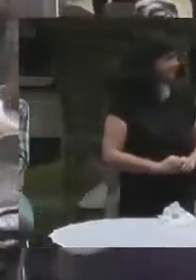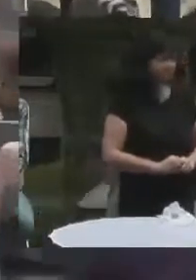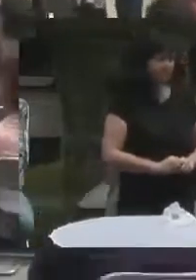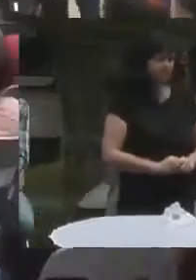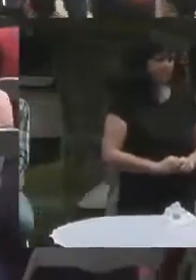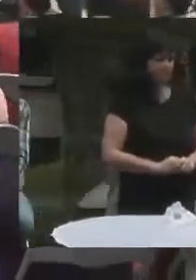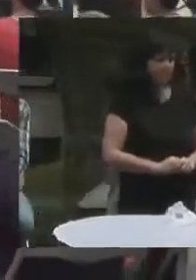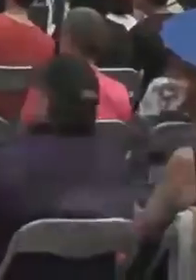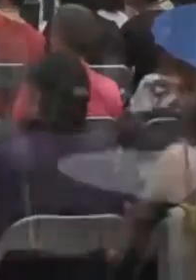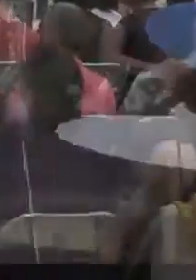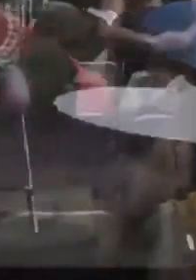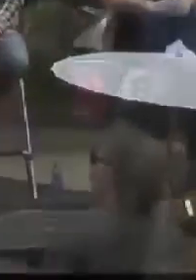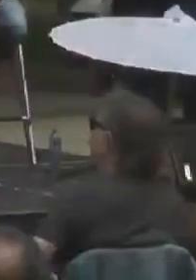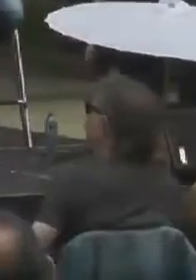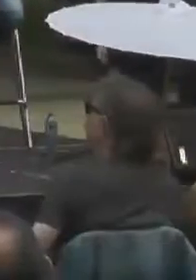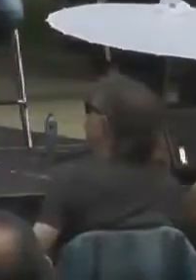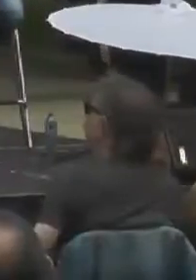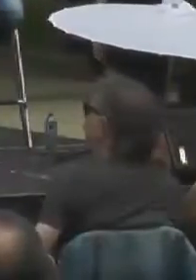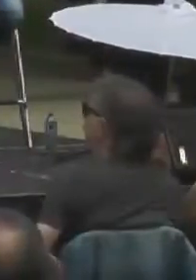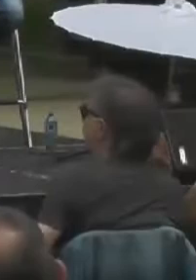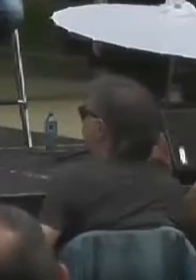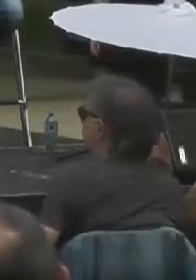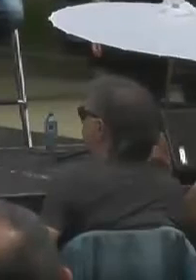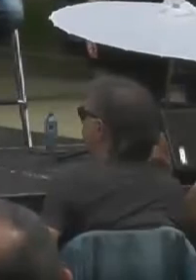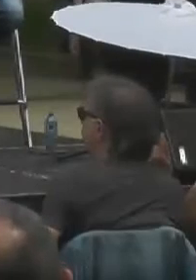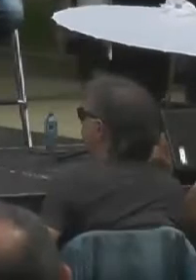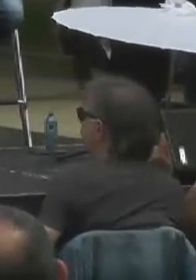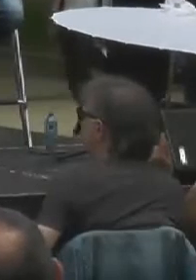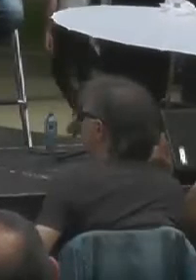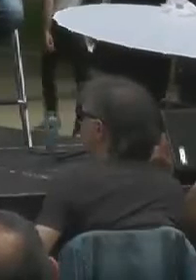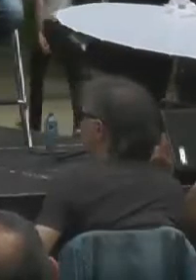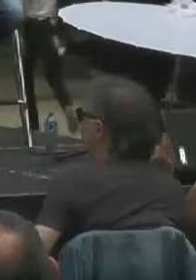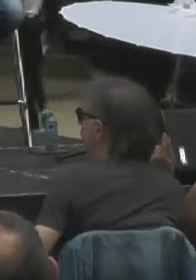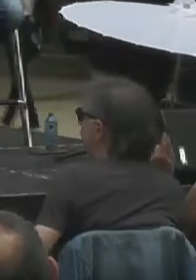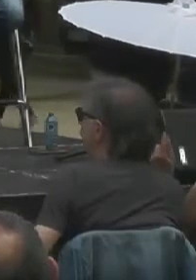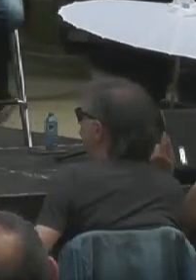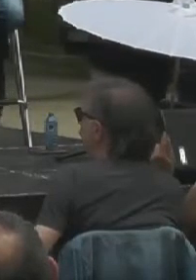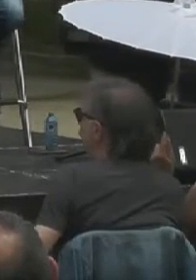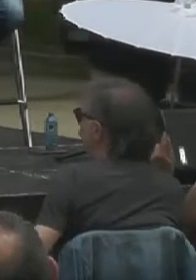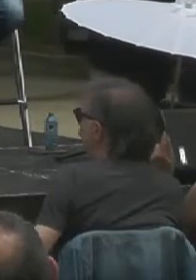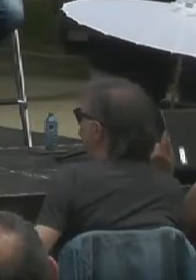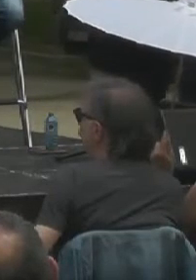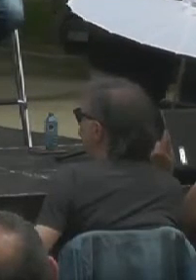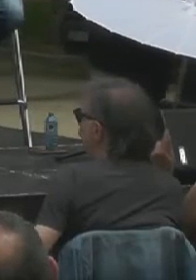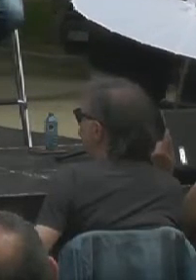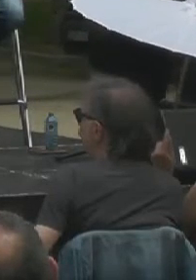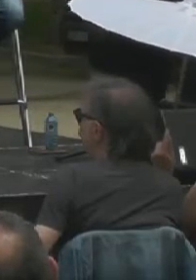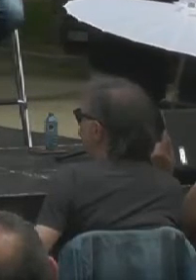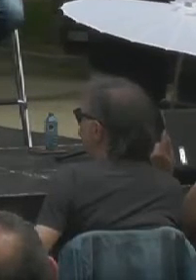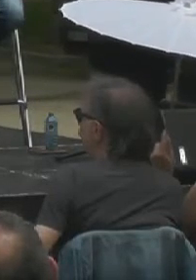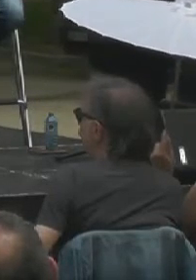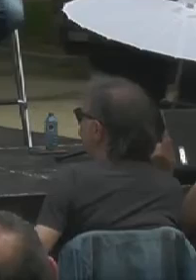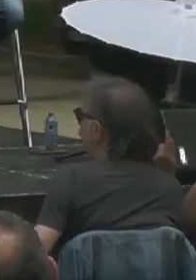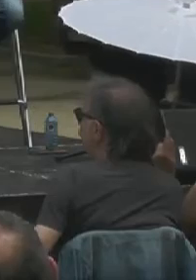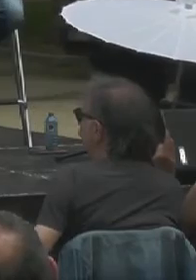se temos que poñer nome a esa fantástica xestión que fai o Partido Popular, imoslle poñer nome, non? Entón empezamos pola